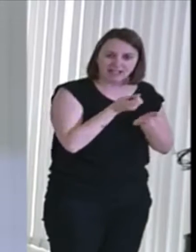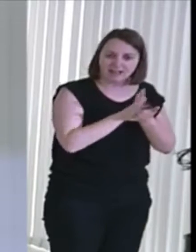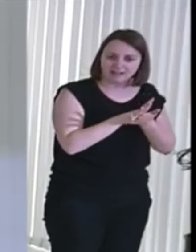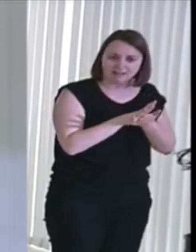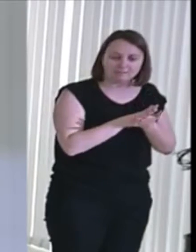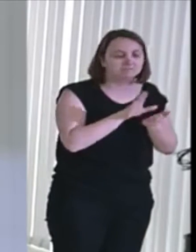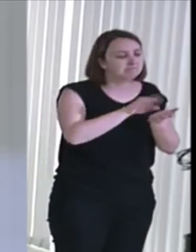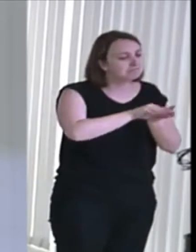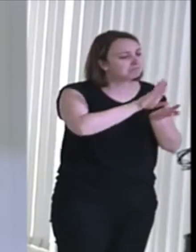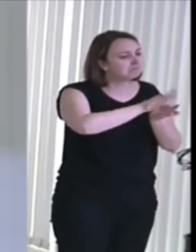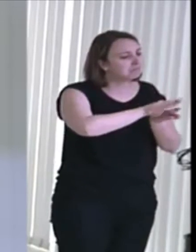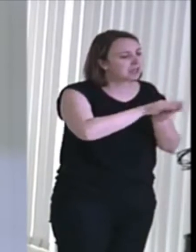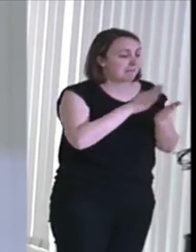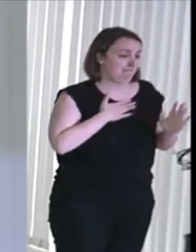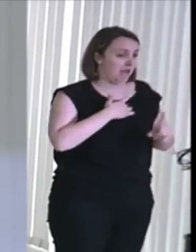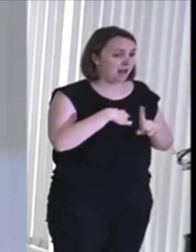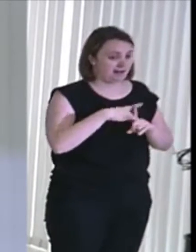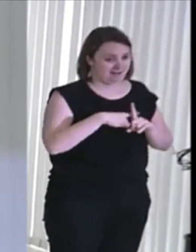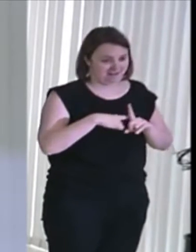gratuitas según mi nivel